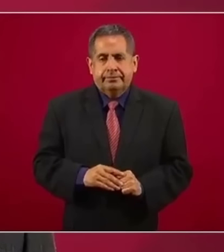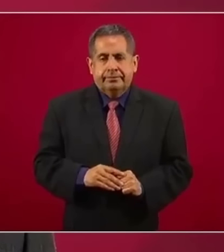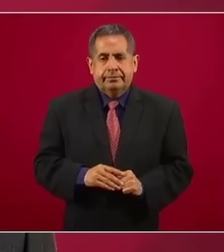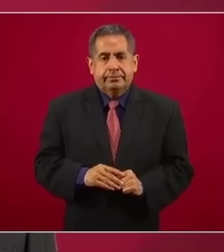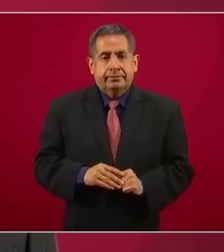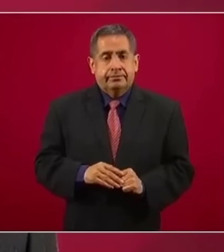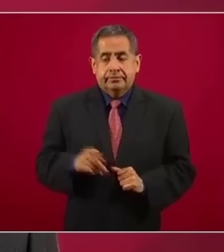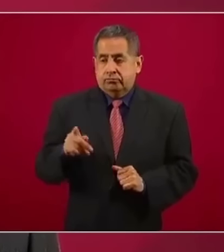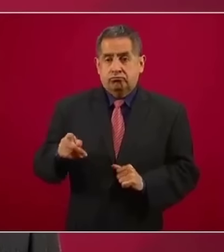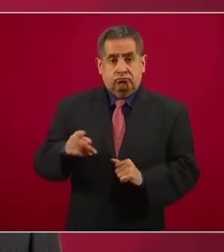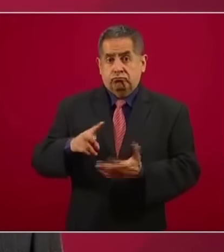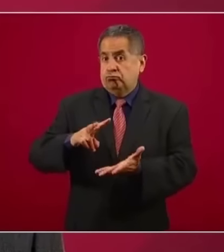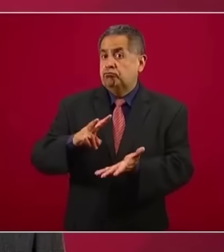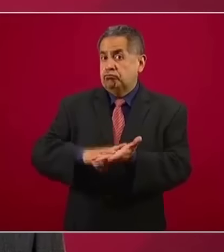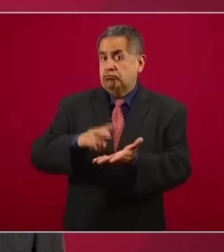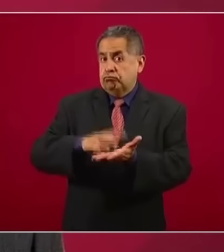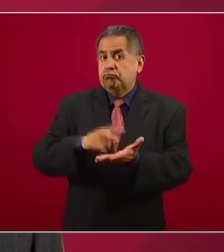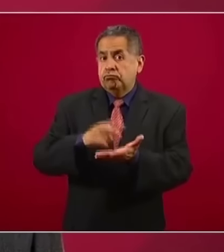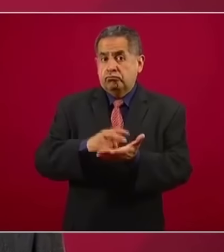toda la validez